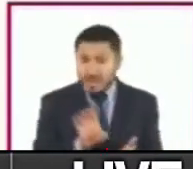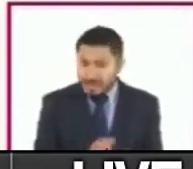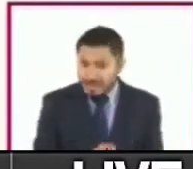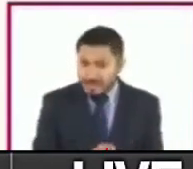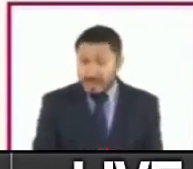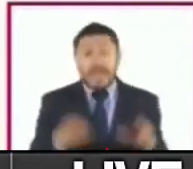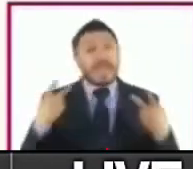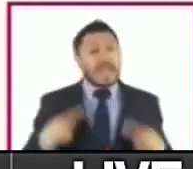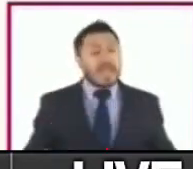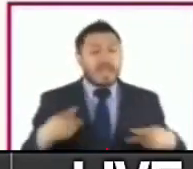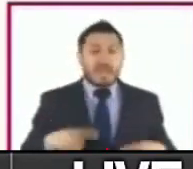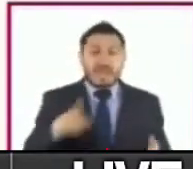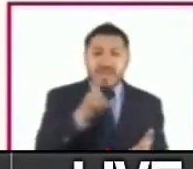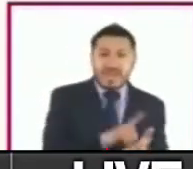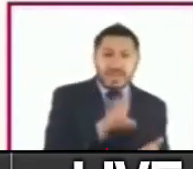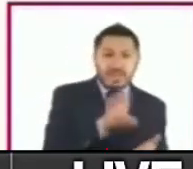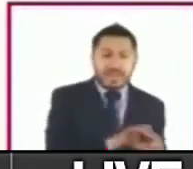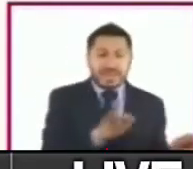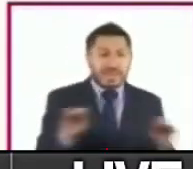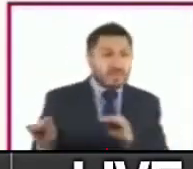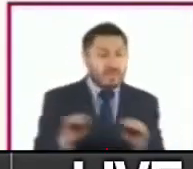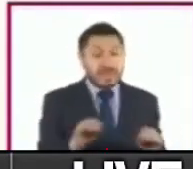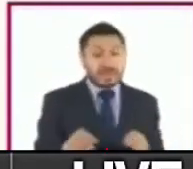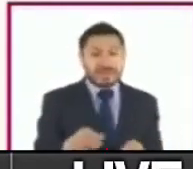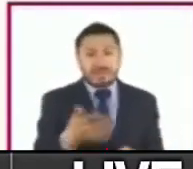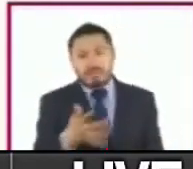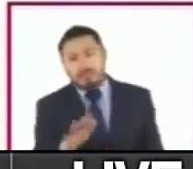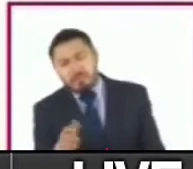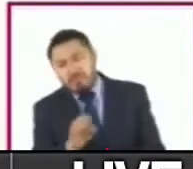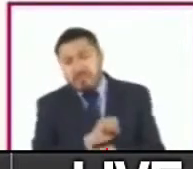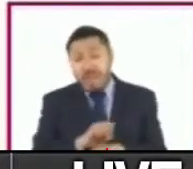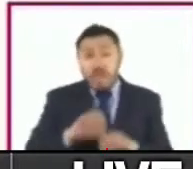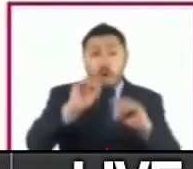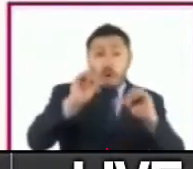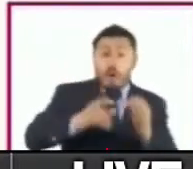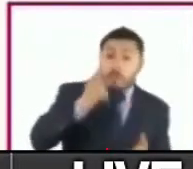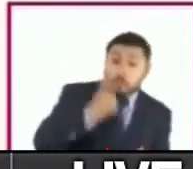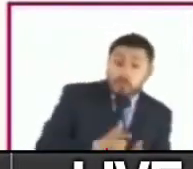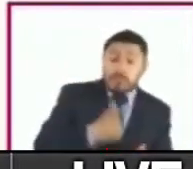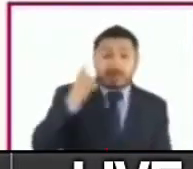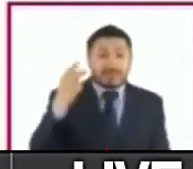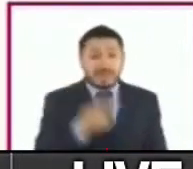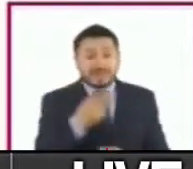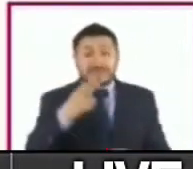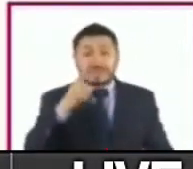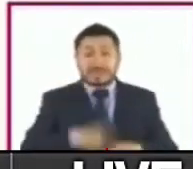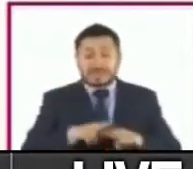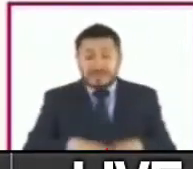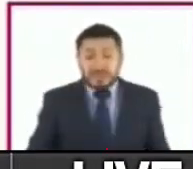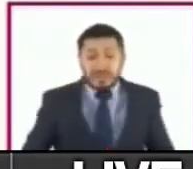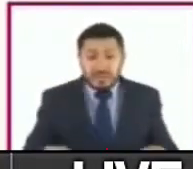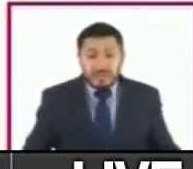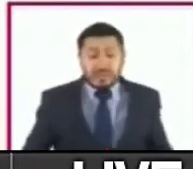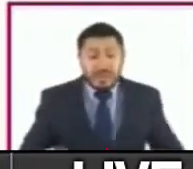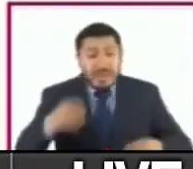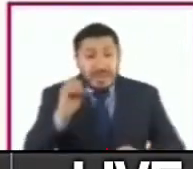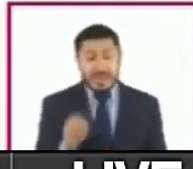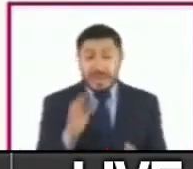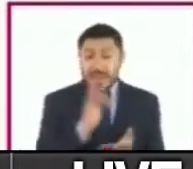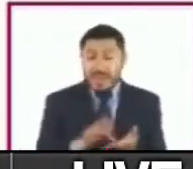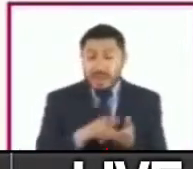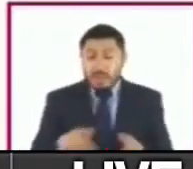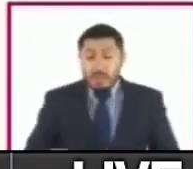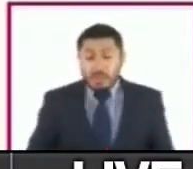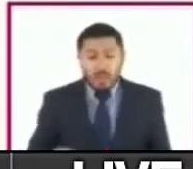discapacidad motriz leve a severa, que requieren de una silla de ruedas y apoyo para desplazarse, además que